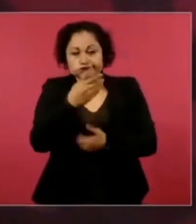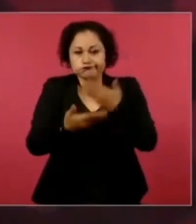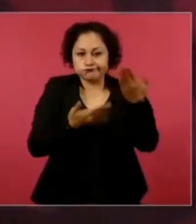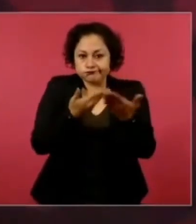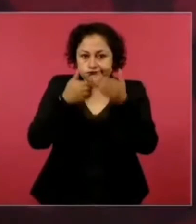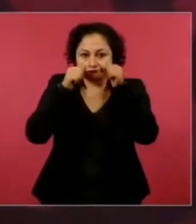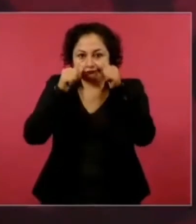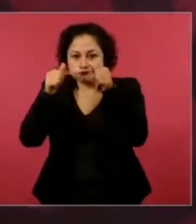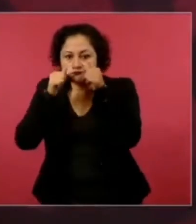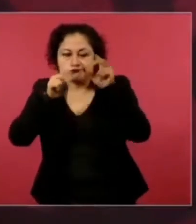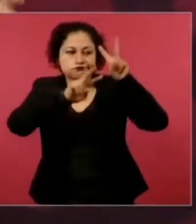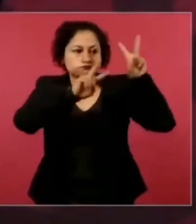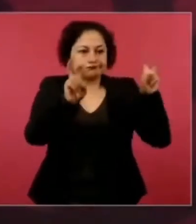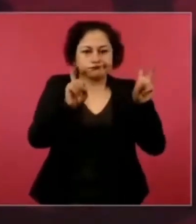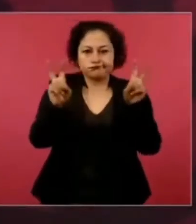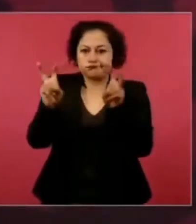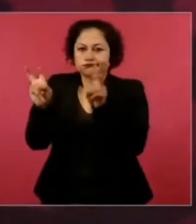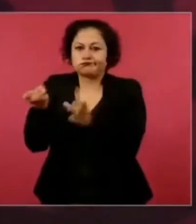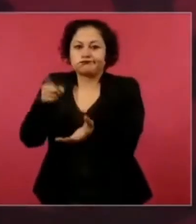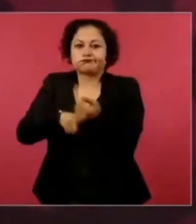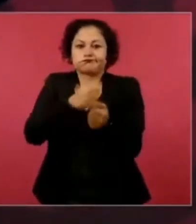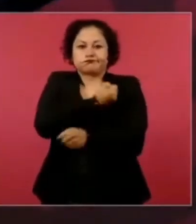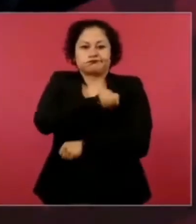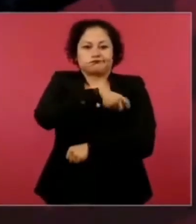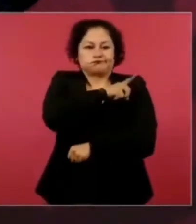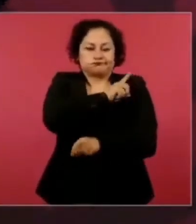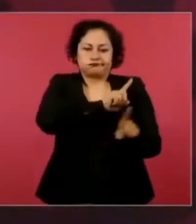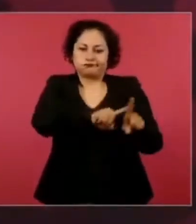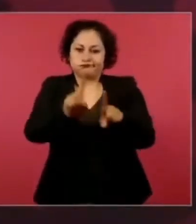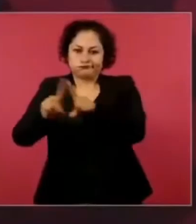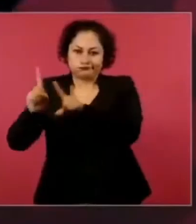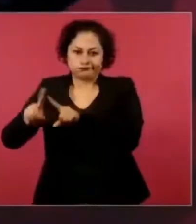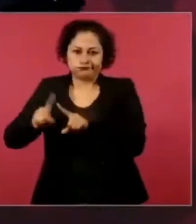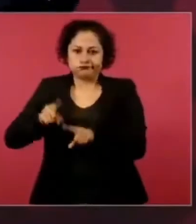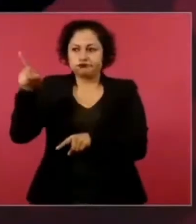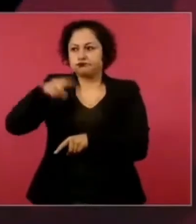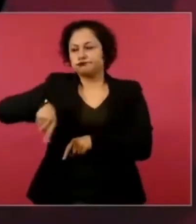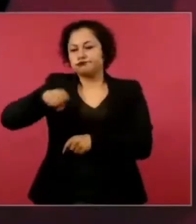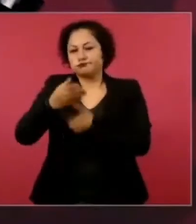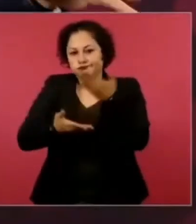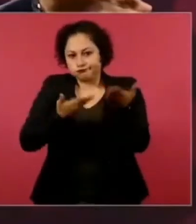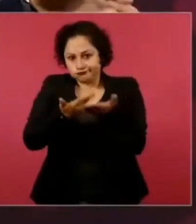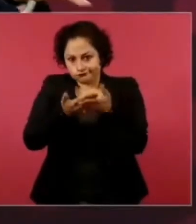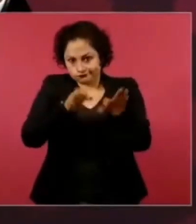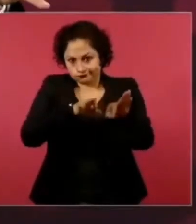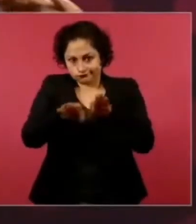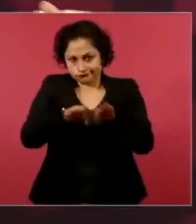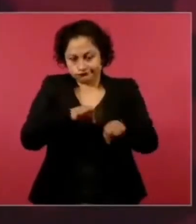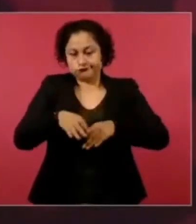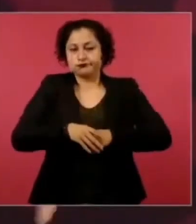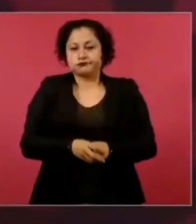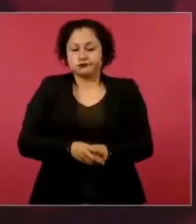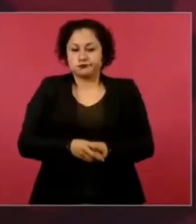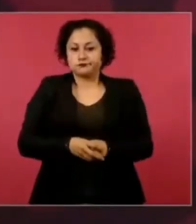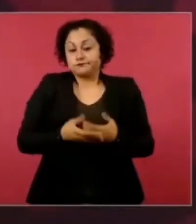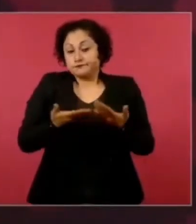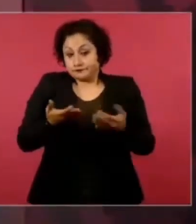medicina, y esto nos va a permitir cubrir con médicos